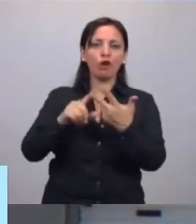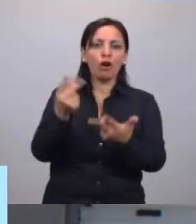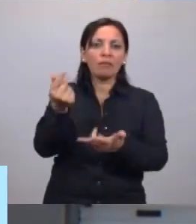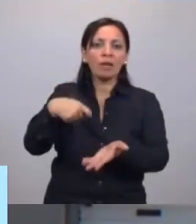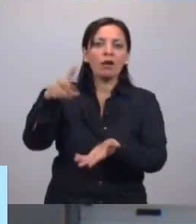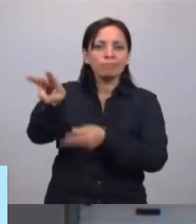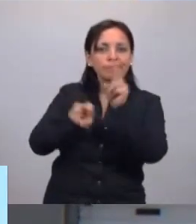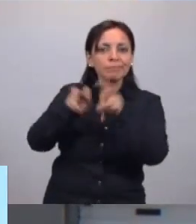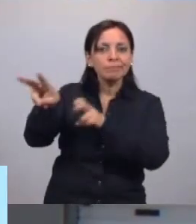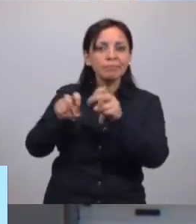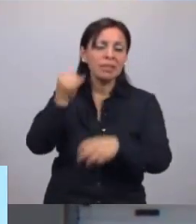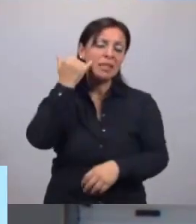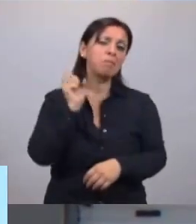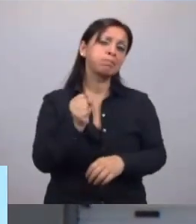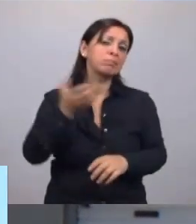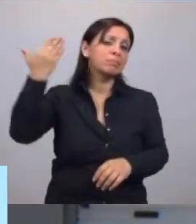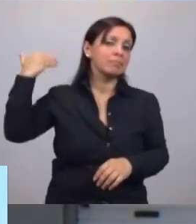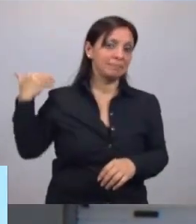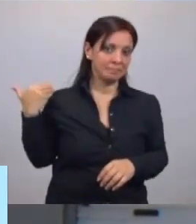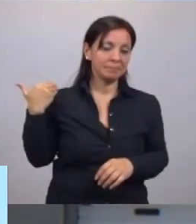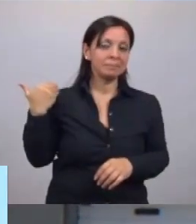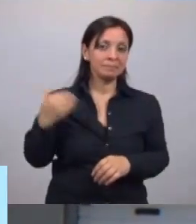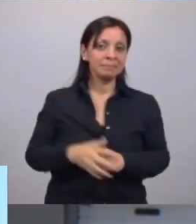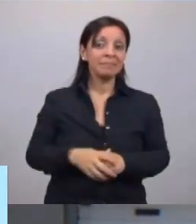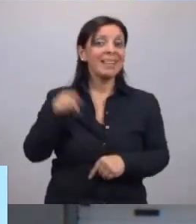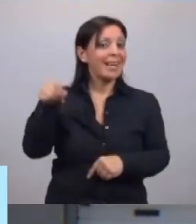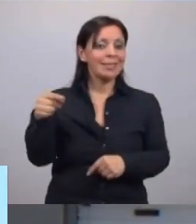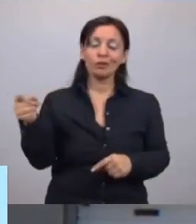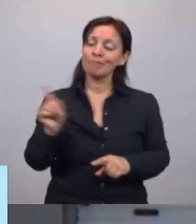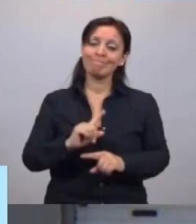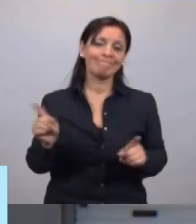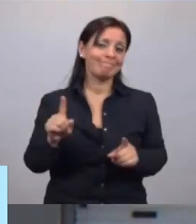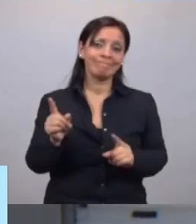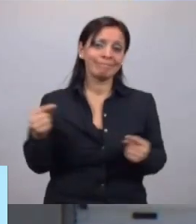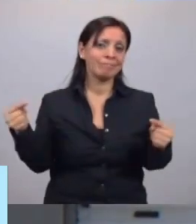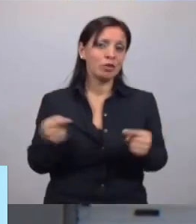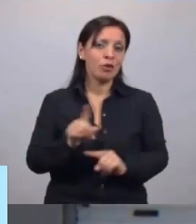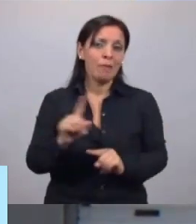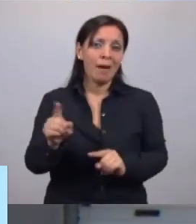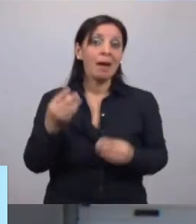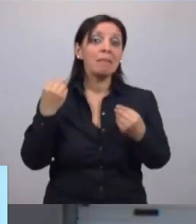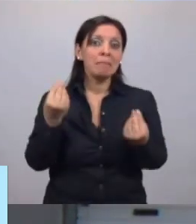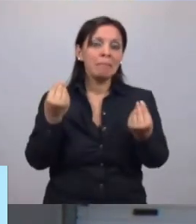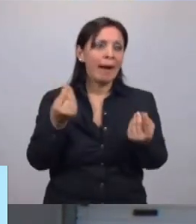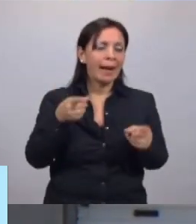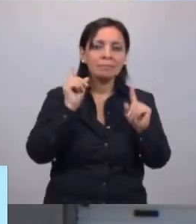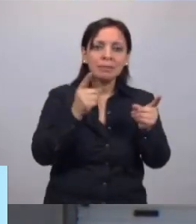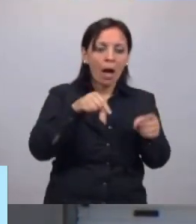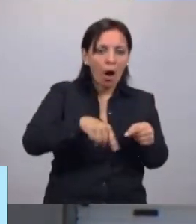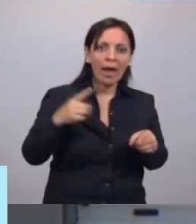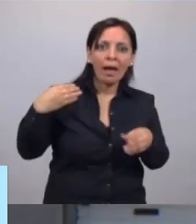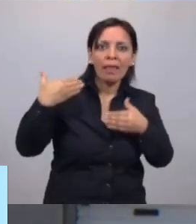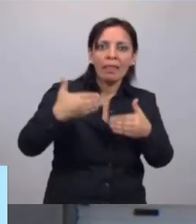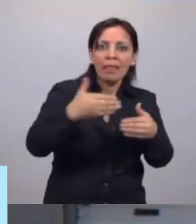arancel ya lo probamos muchas veces eso es lo que no nos alcanzó para cubrir todas las necesidades que tenemos